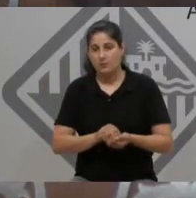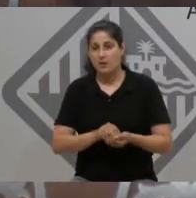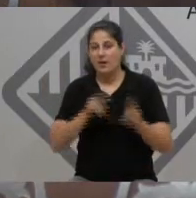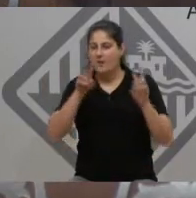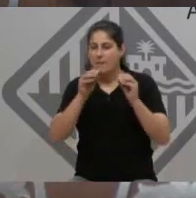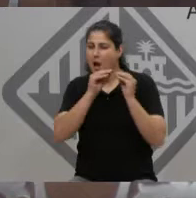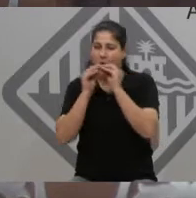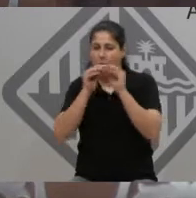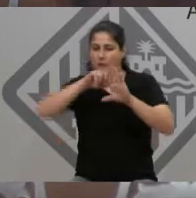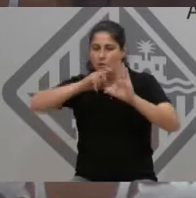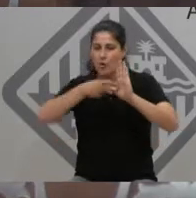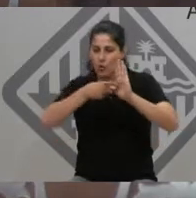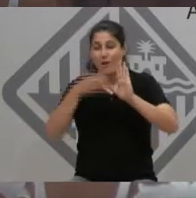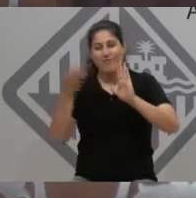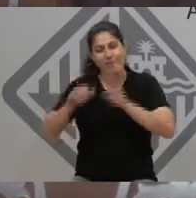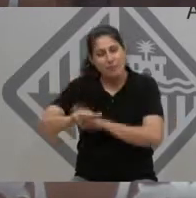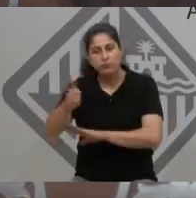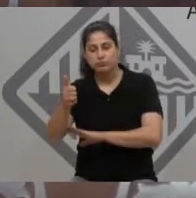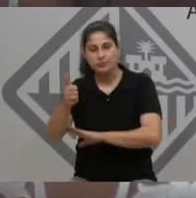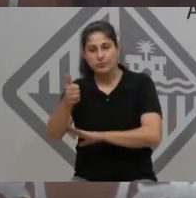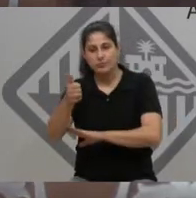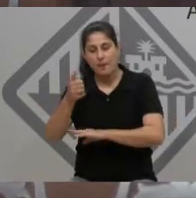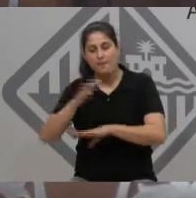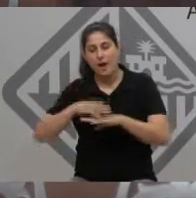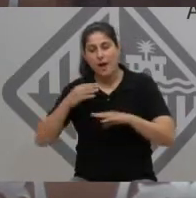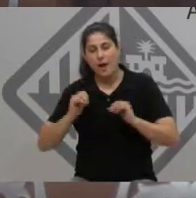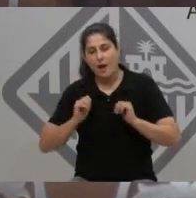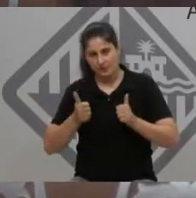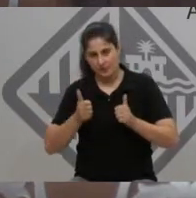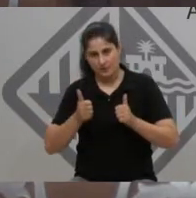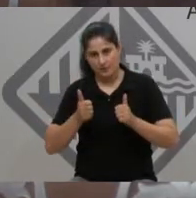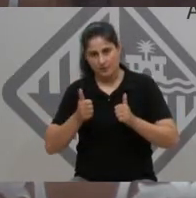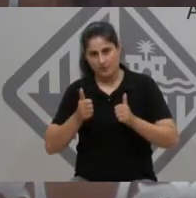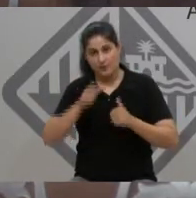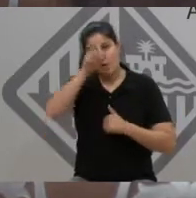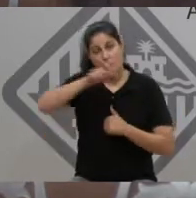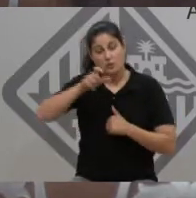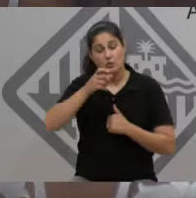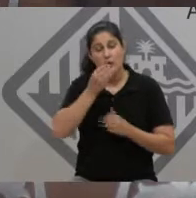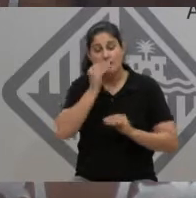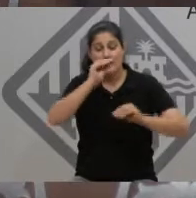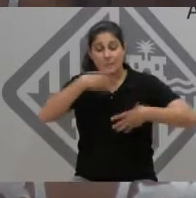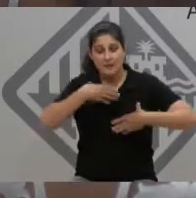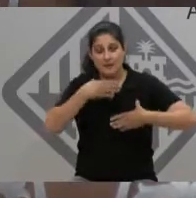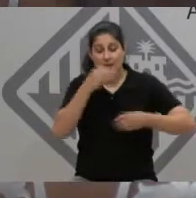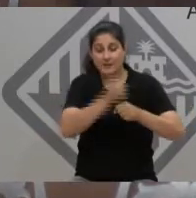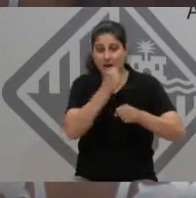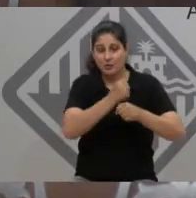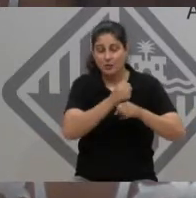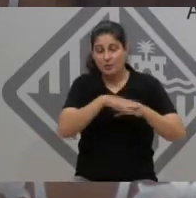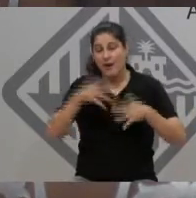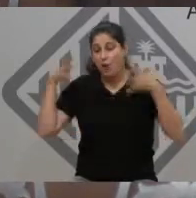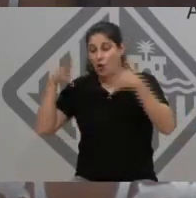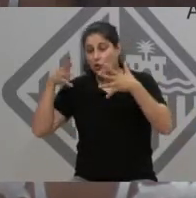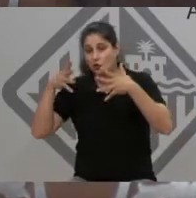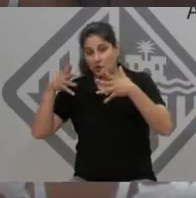este pleno referente a la incorporación de un representante de los trabajadores en el Consejo Rector